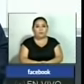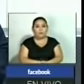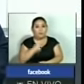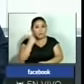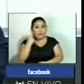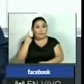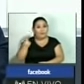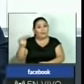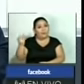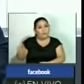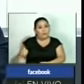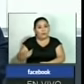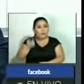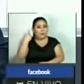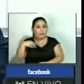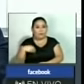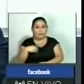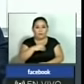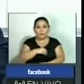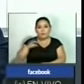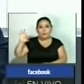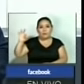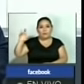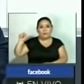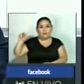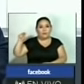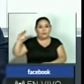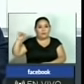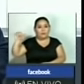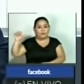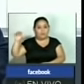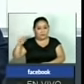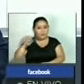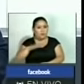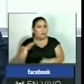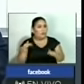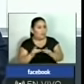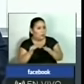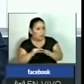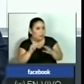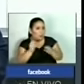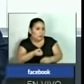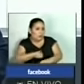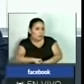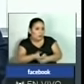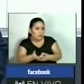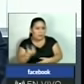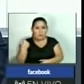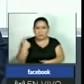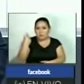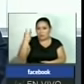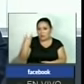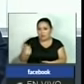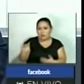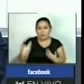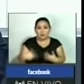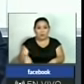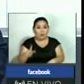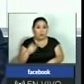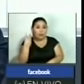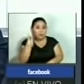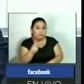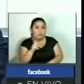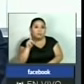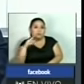Ahí teníamos las declaraciones del doctor Francisco Alaví, el ministro de Salud. Pero también a esto vamos a agregar que en los últimos días se han registrado más de 100 casos de